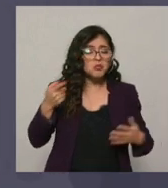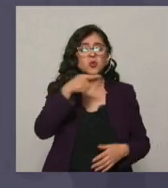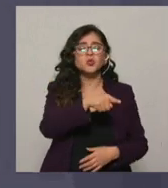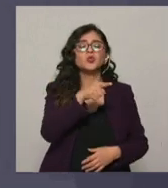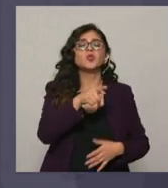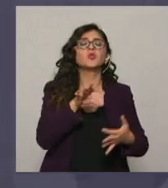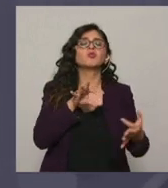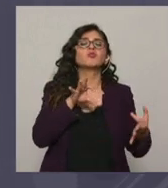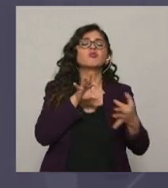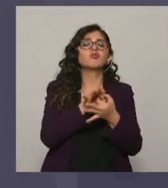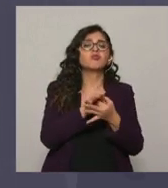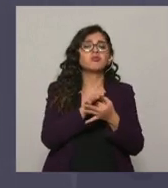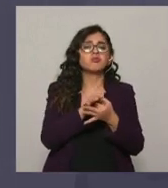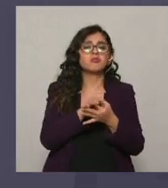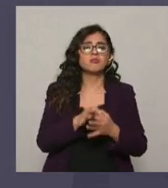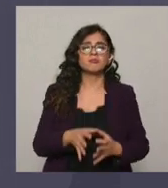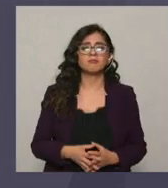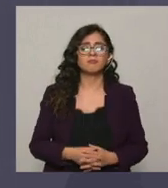ameritaba que